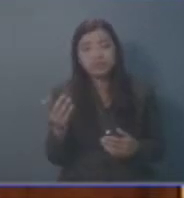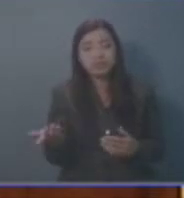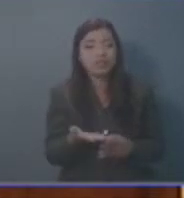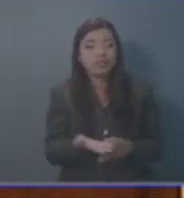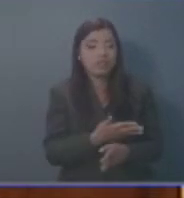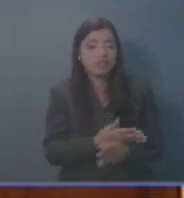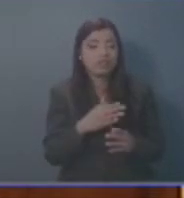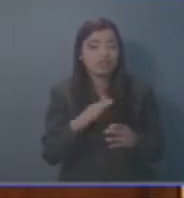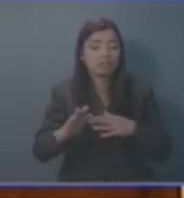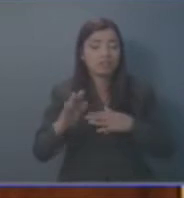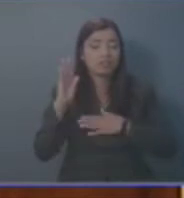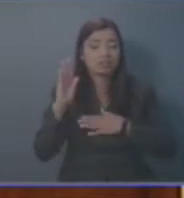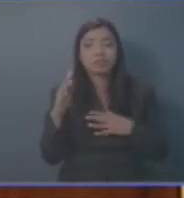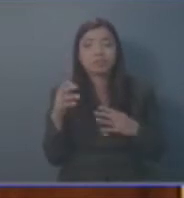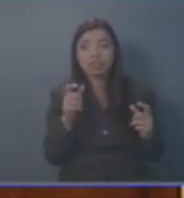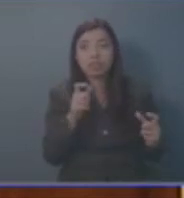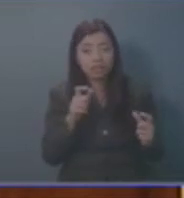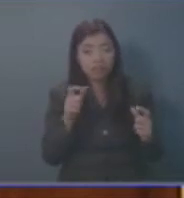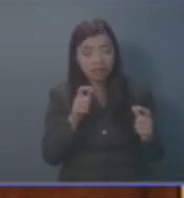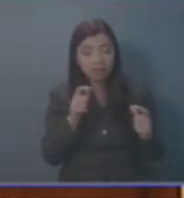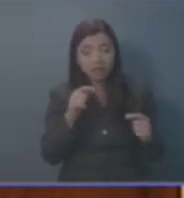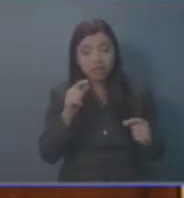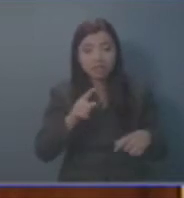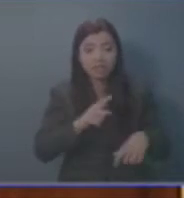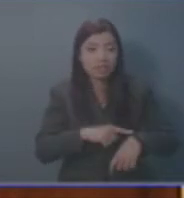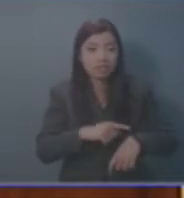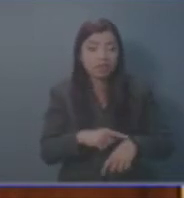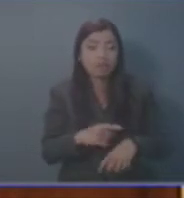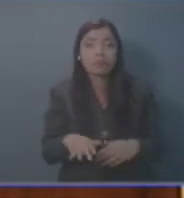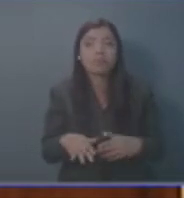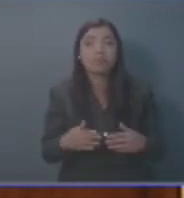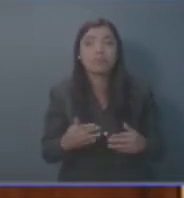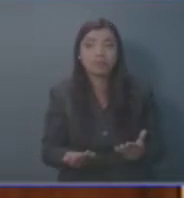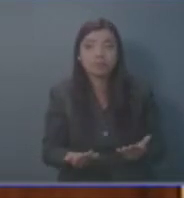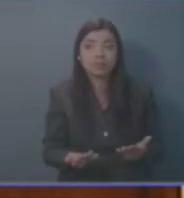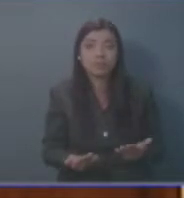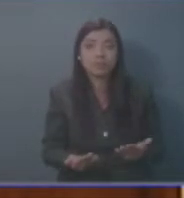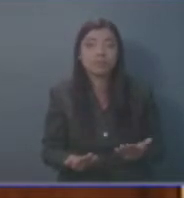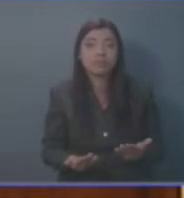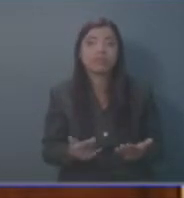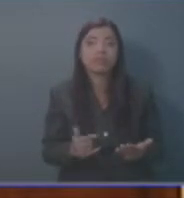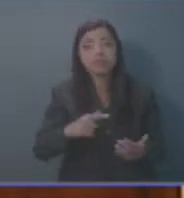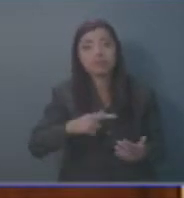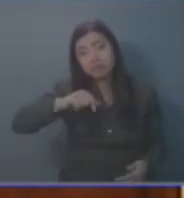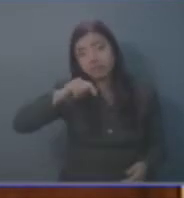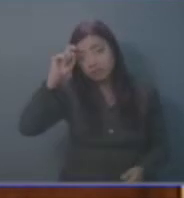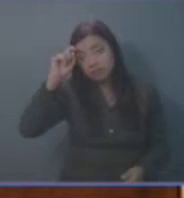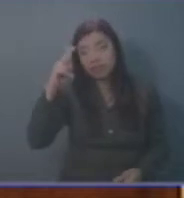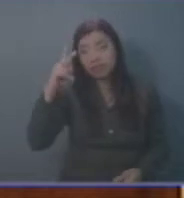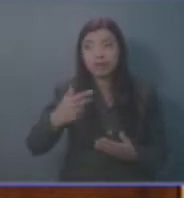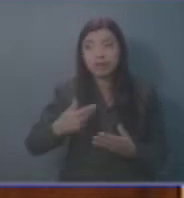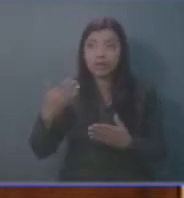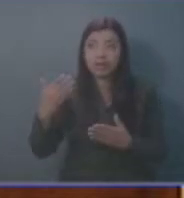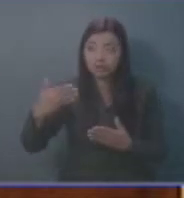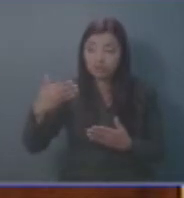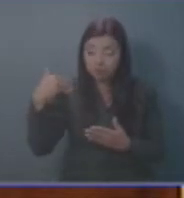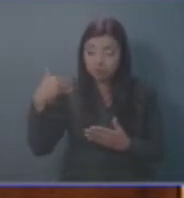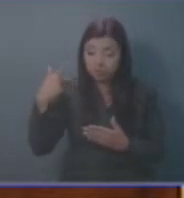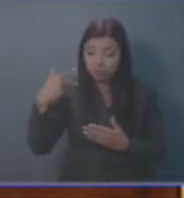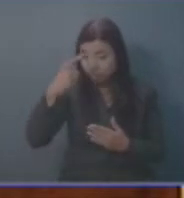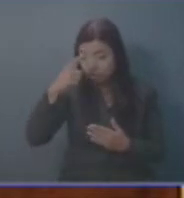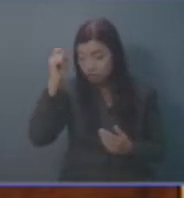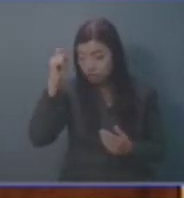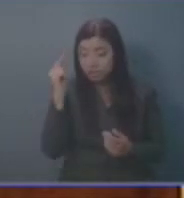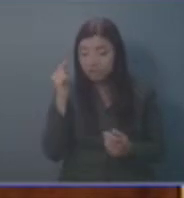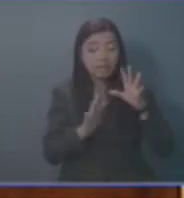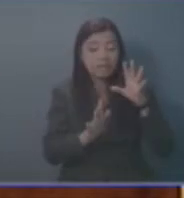cumplir los requisitos de edad y tiempo de servicio para pensionarse y que hayan laborado más de 2 años, recibirán una prestación económica